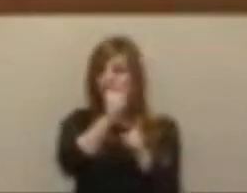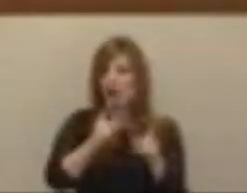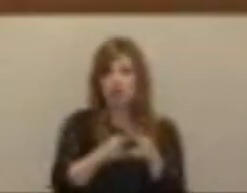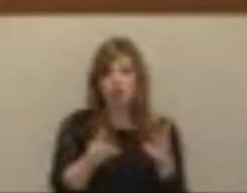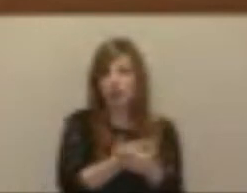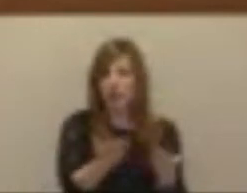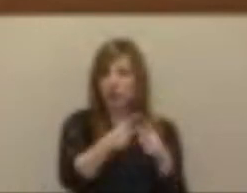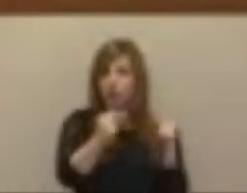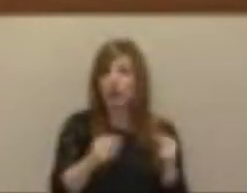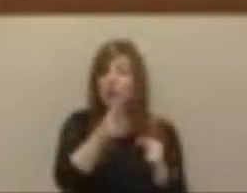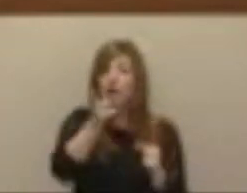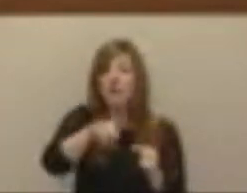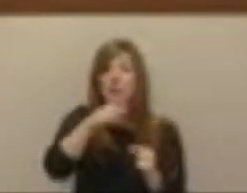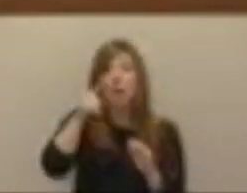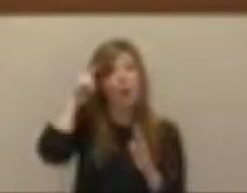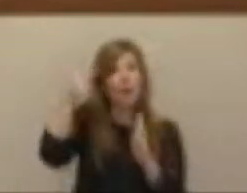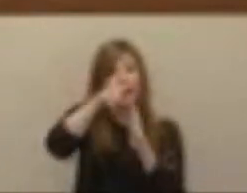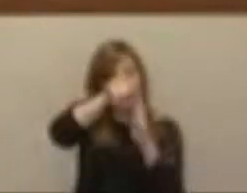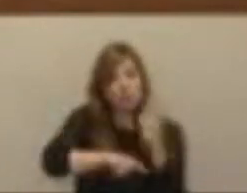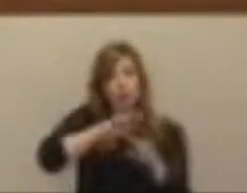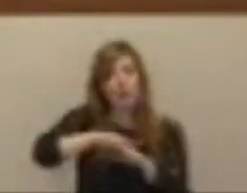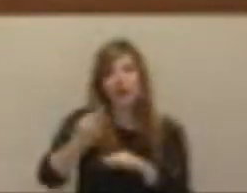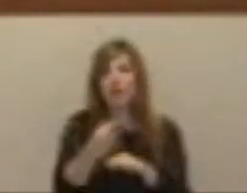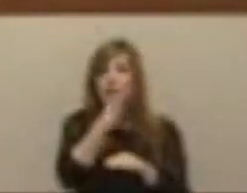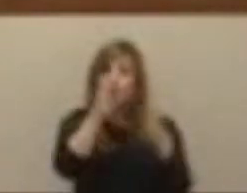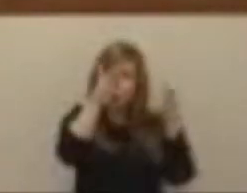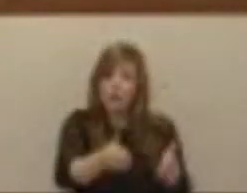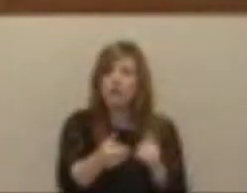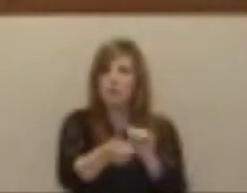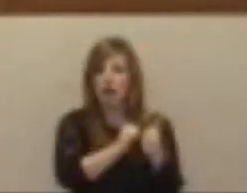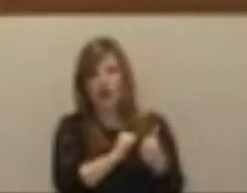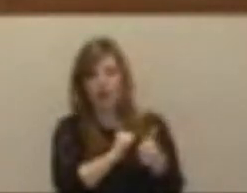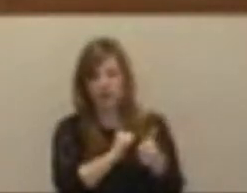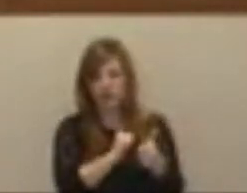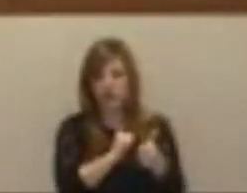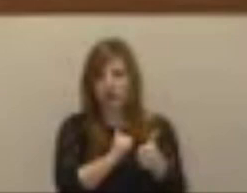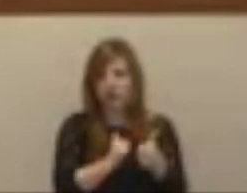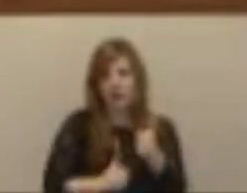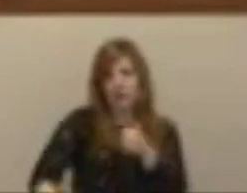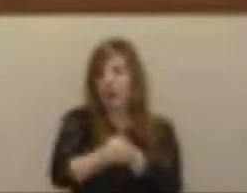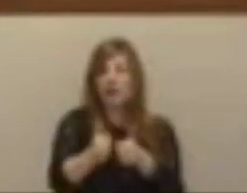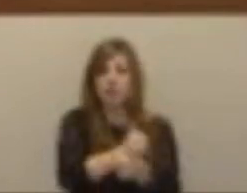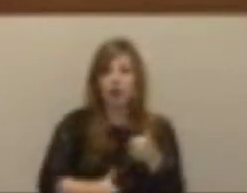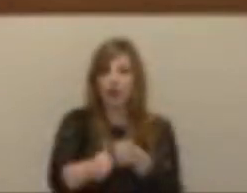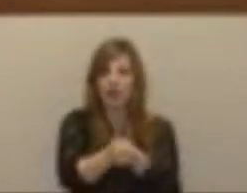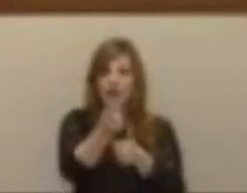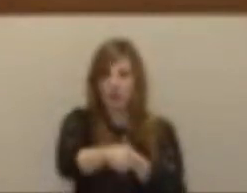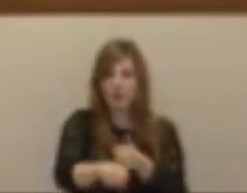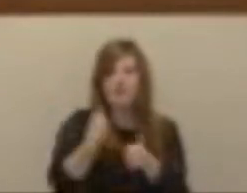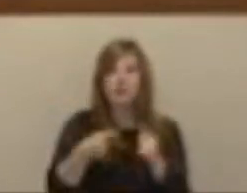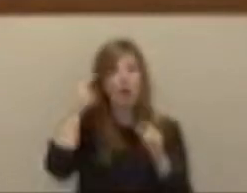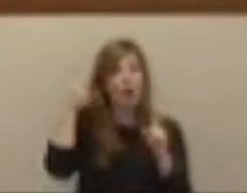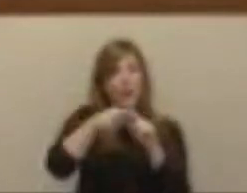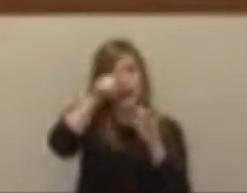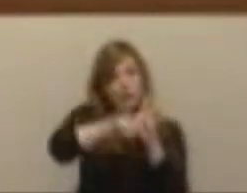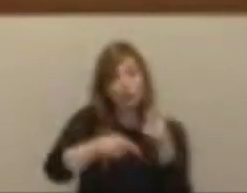hay que cumplir unos determinados objetivos, donde ustedes establecieron unas prioridades frente a otras. Y establecieron unas prioridades que fue el cumplir con los objetivos del déficit,